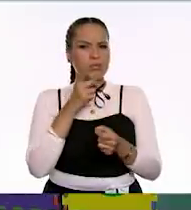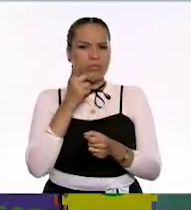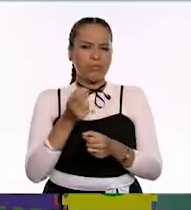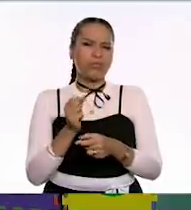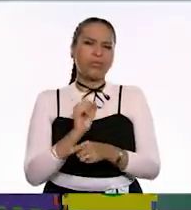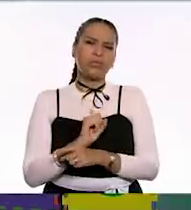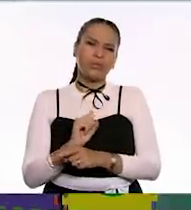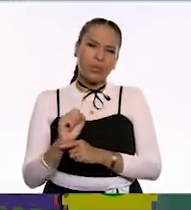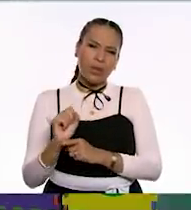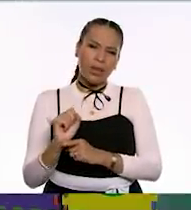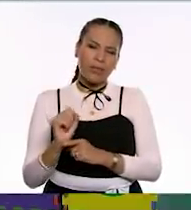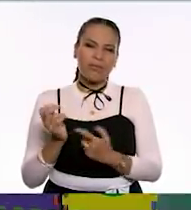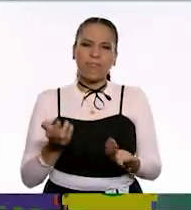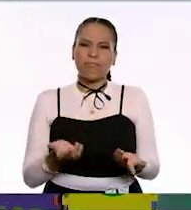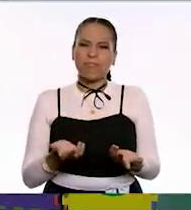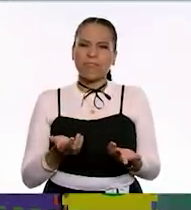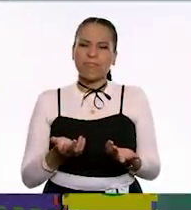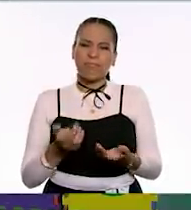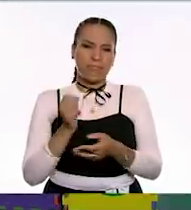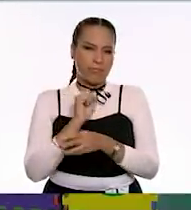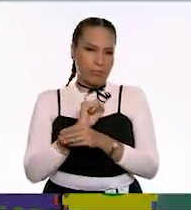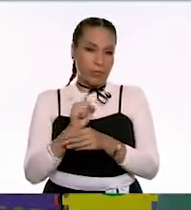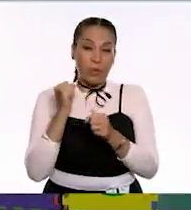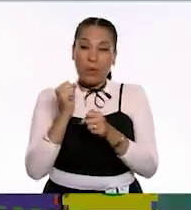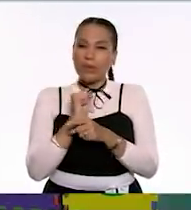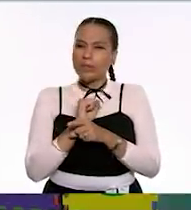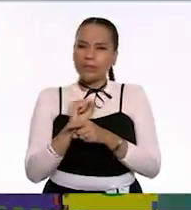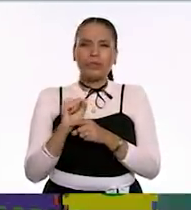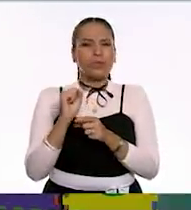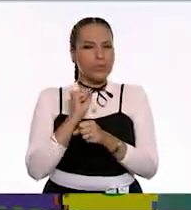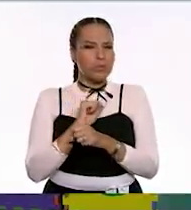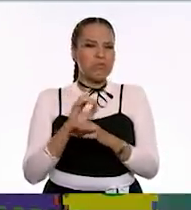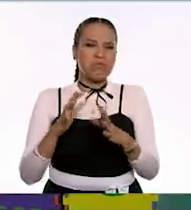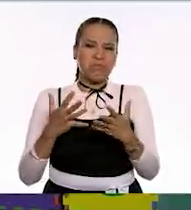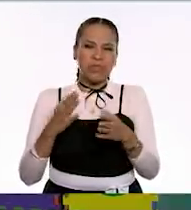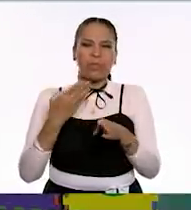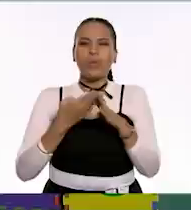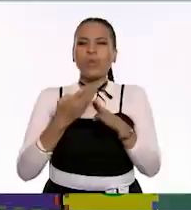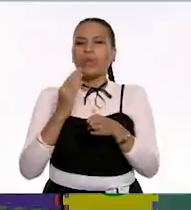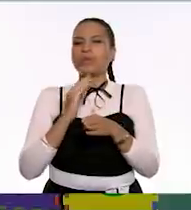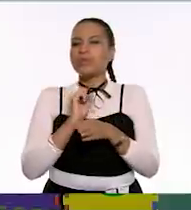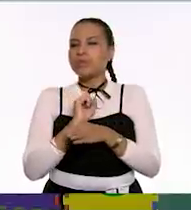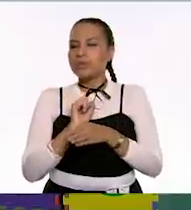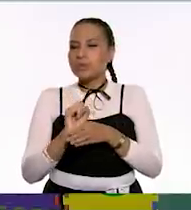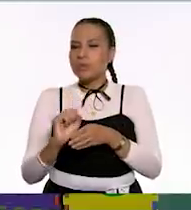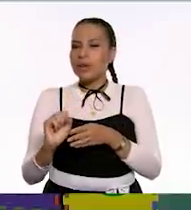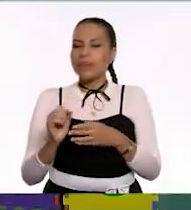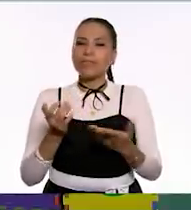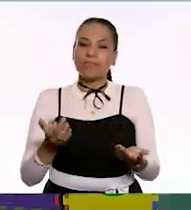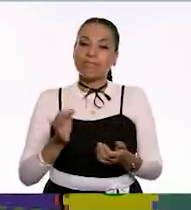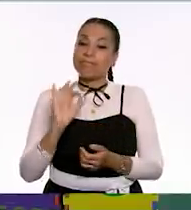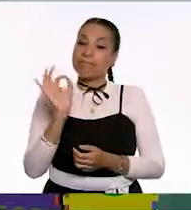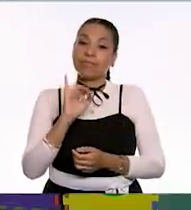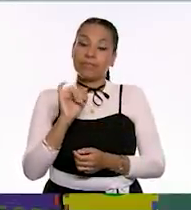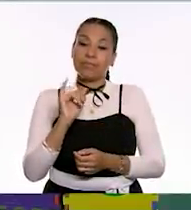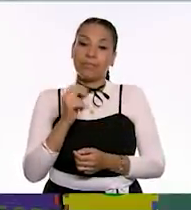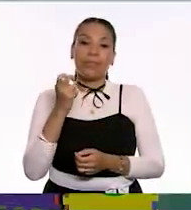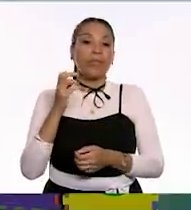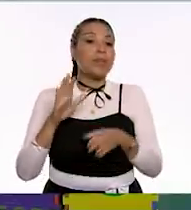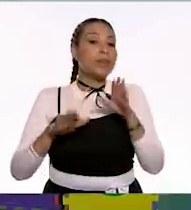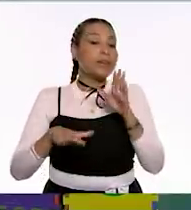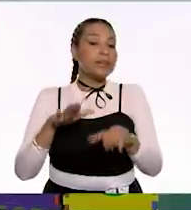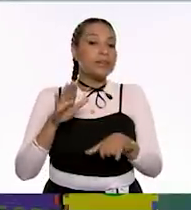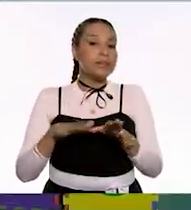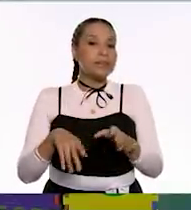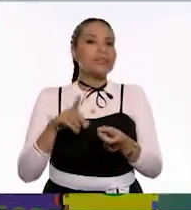muy suave, que, o sea, que no es suavecito, pero tampoco fuerte, o sea, que muy suave. Seguramente sí. Esto va a depender